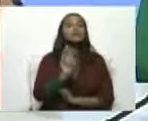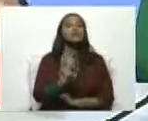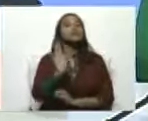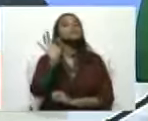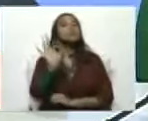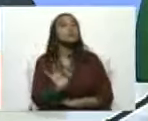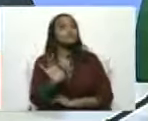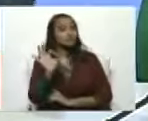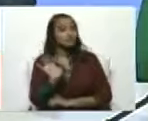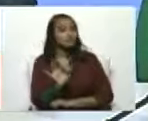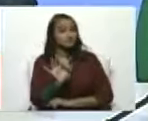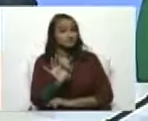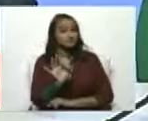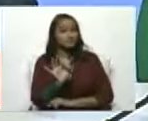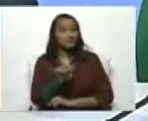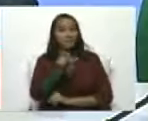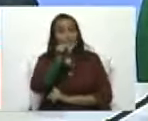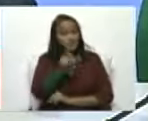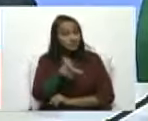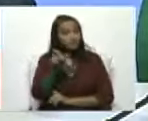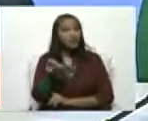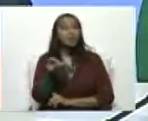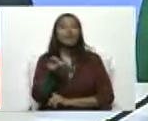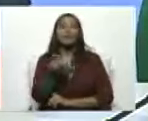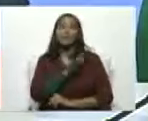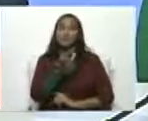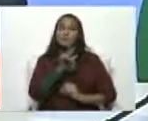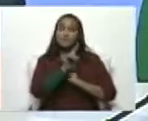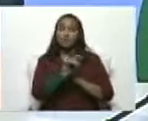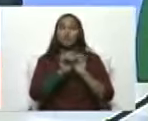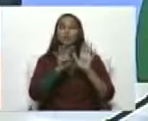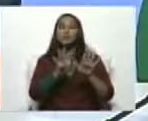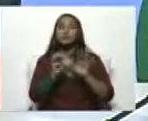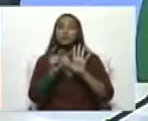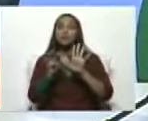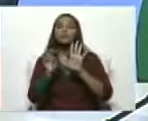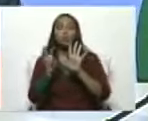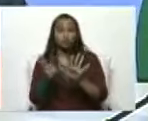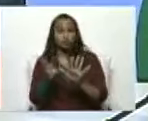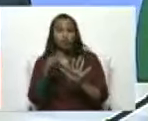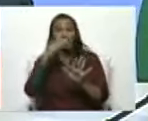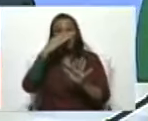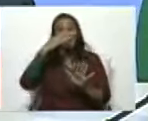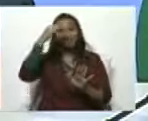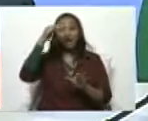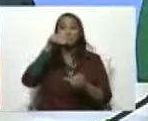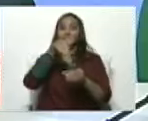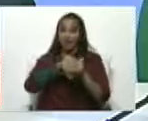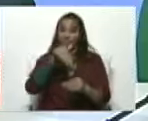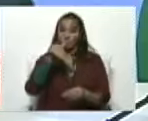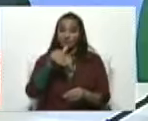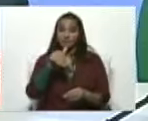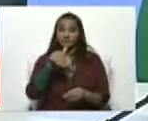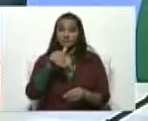43% de las personas en el año 98 en edad de votar, o sea, políticamente